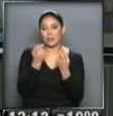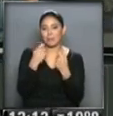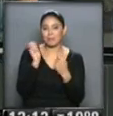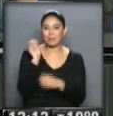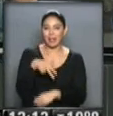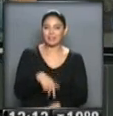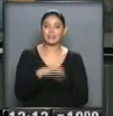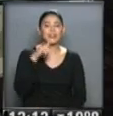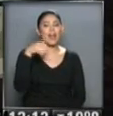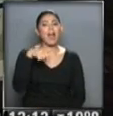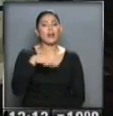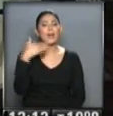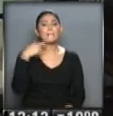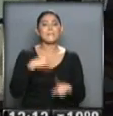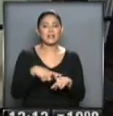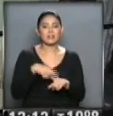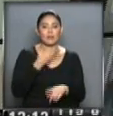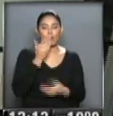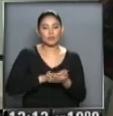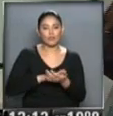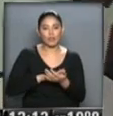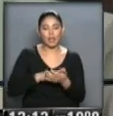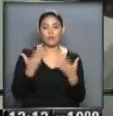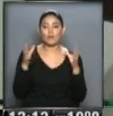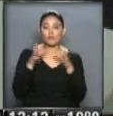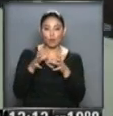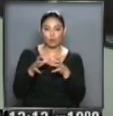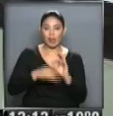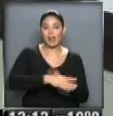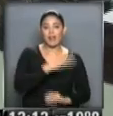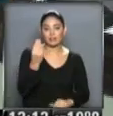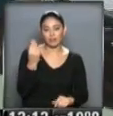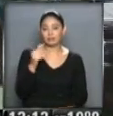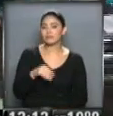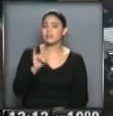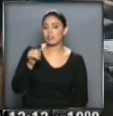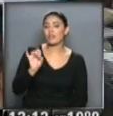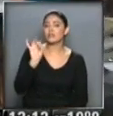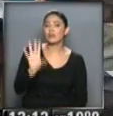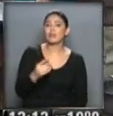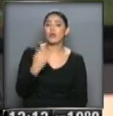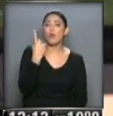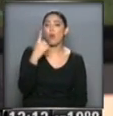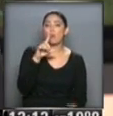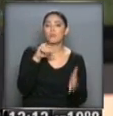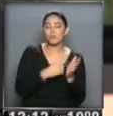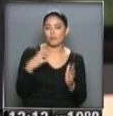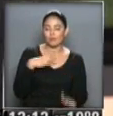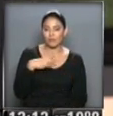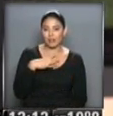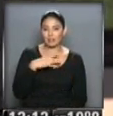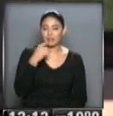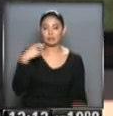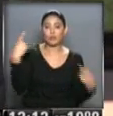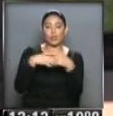Está Maxi. Está Maxi para hablar de fútbol, de la clasificación punto a punto. Y falta un punto nada más. Claro. Consiguiendo un punto en su próximo partido frente